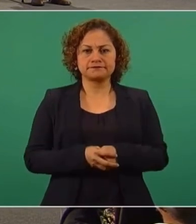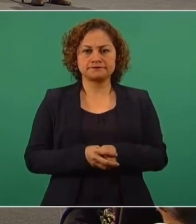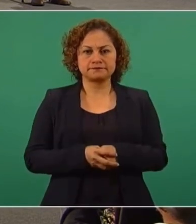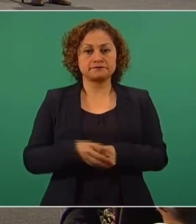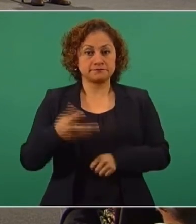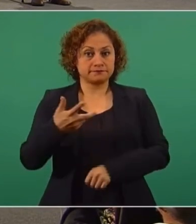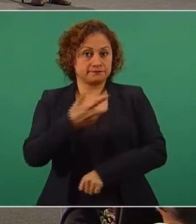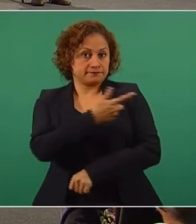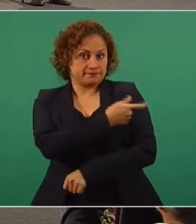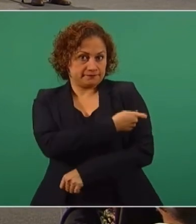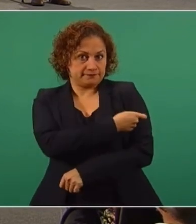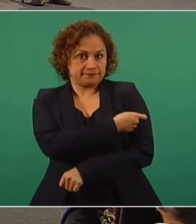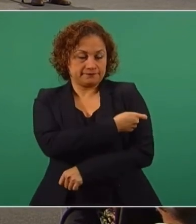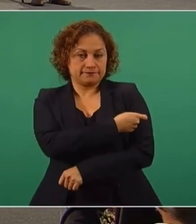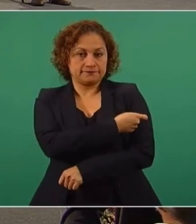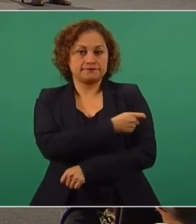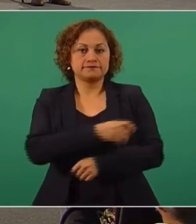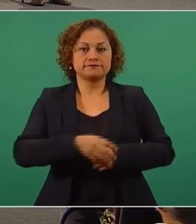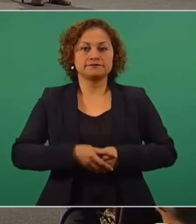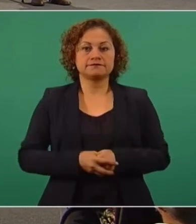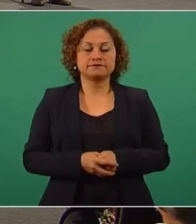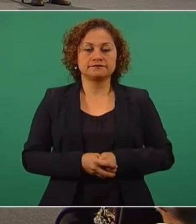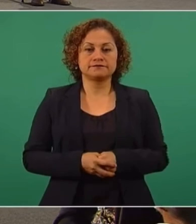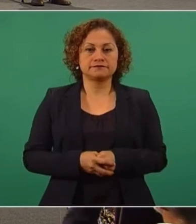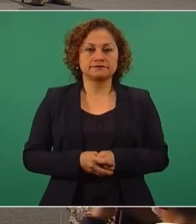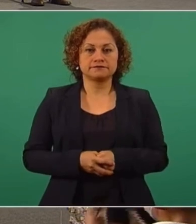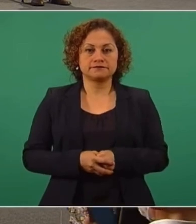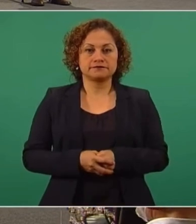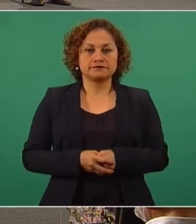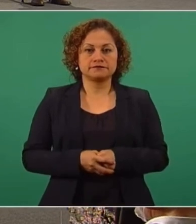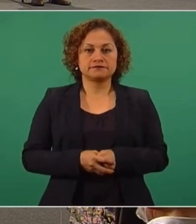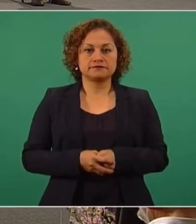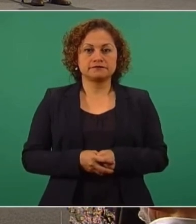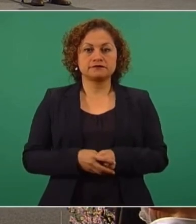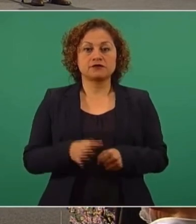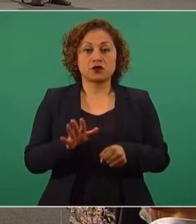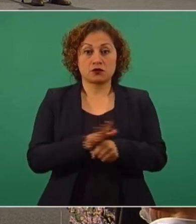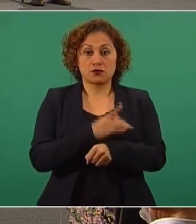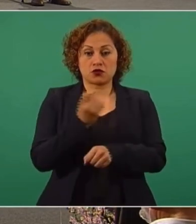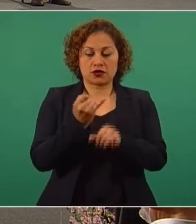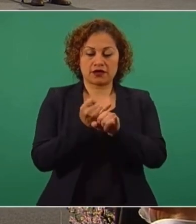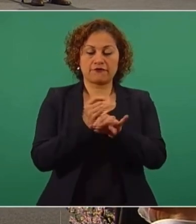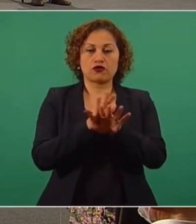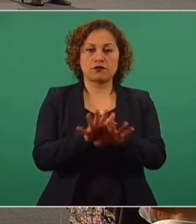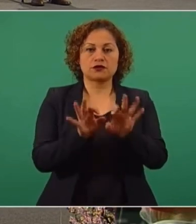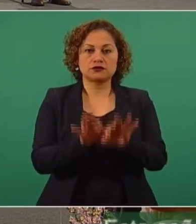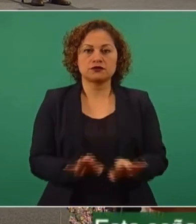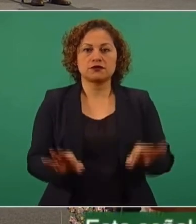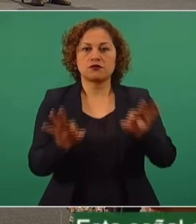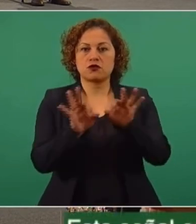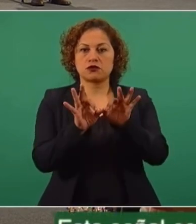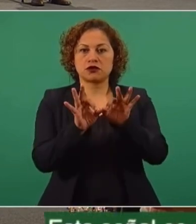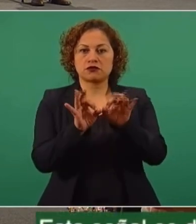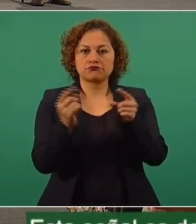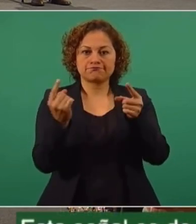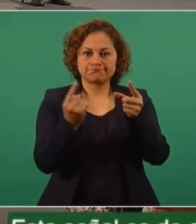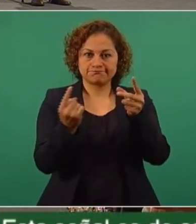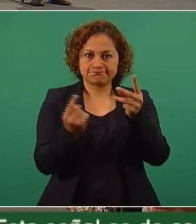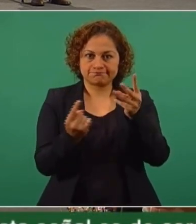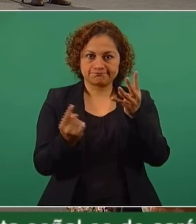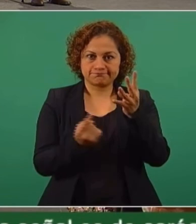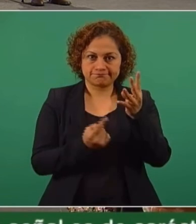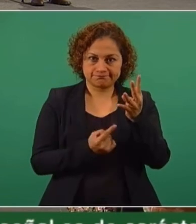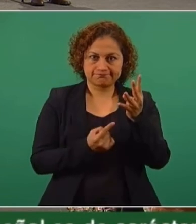vacunación. Hay cosas destacadas que va a